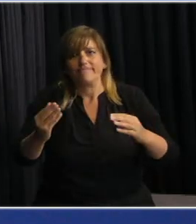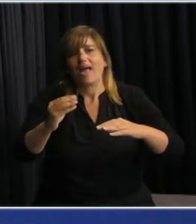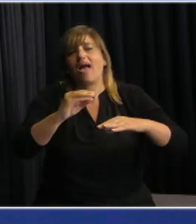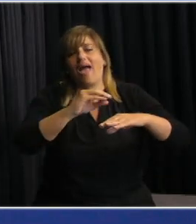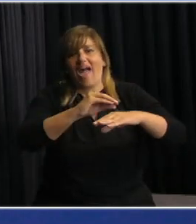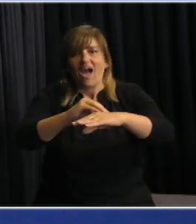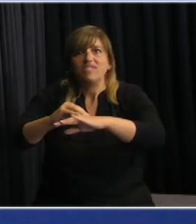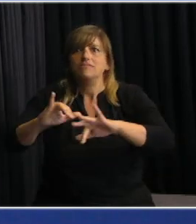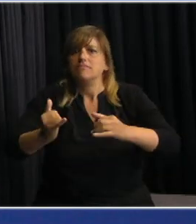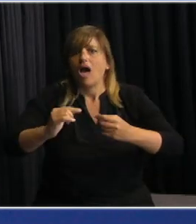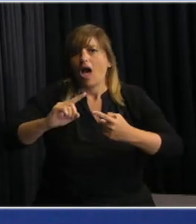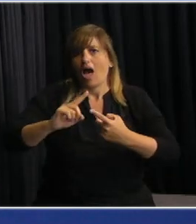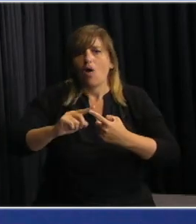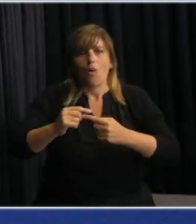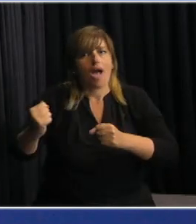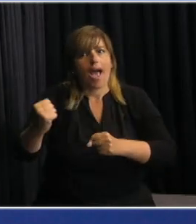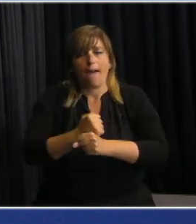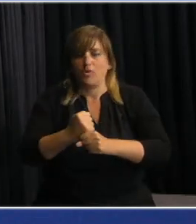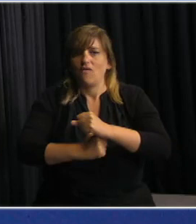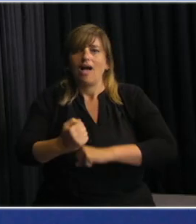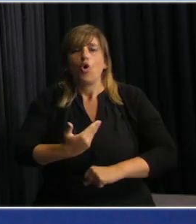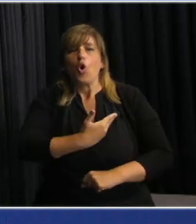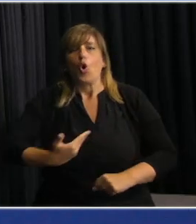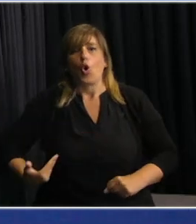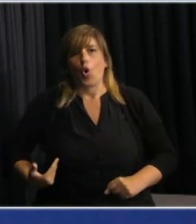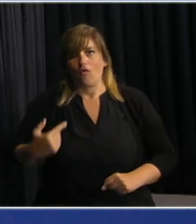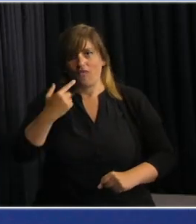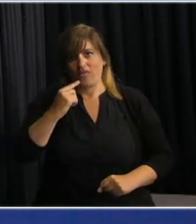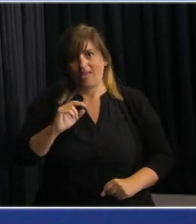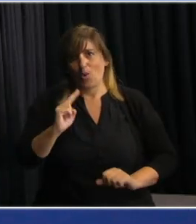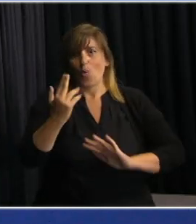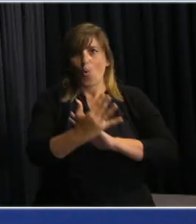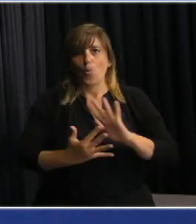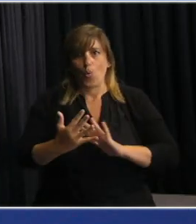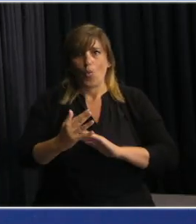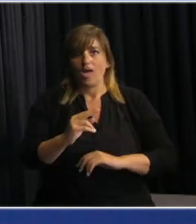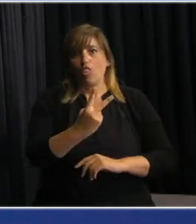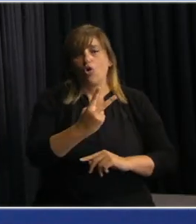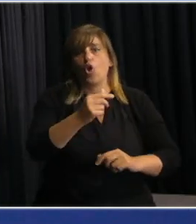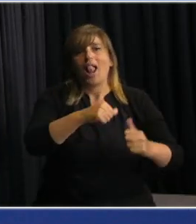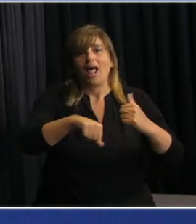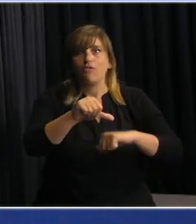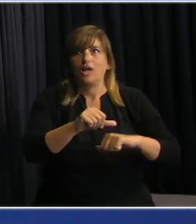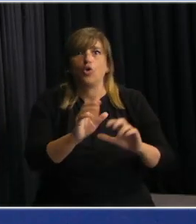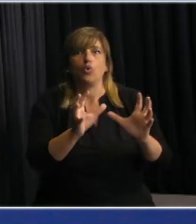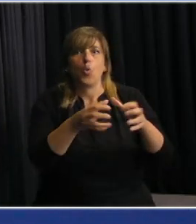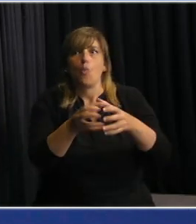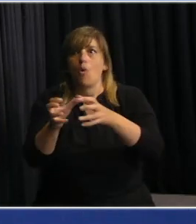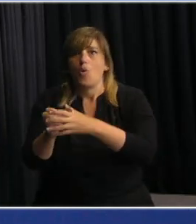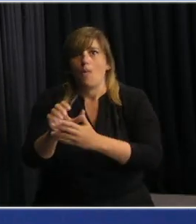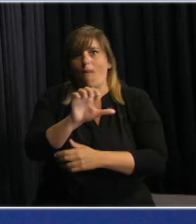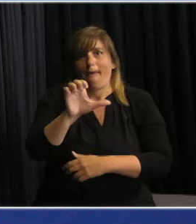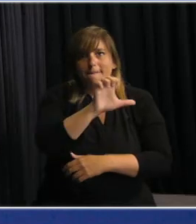del acuerdo al cual ha arribado el gobierno uruguayo con dos laboratorios y dijimos que hoy íbamos